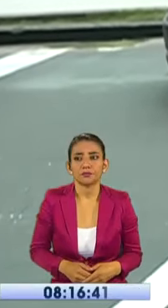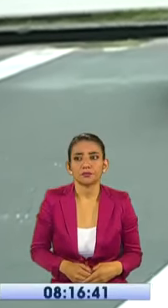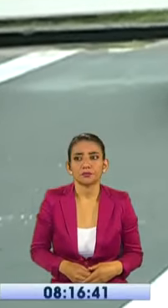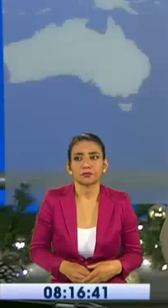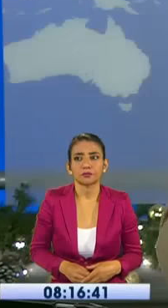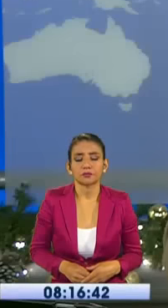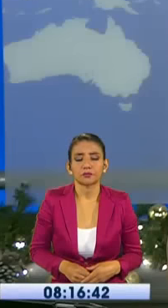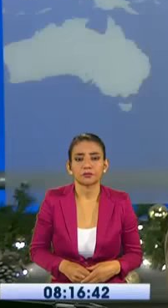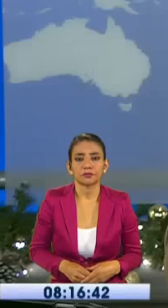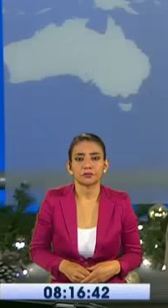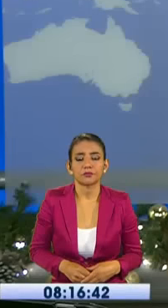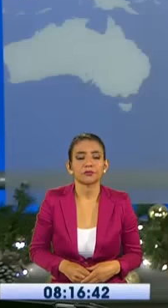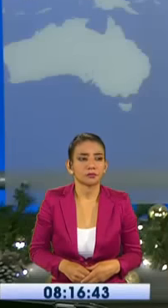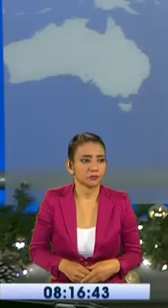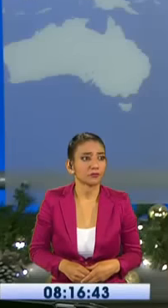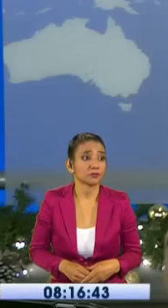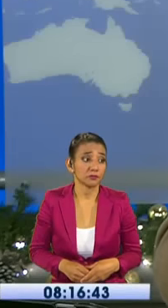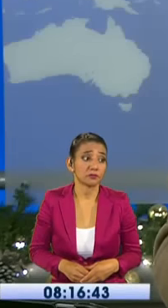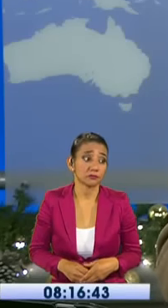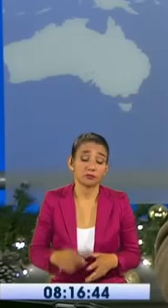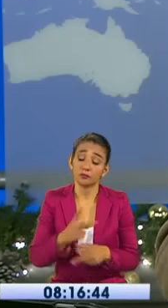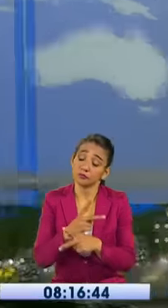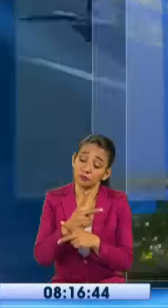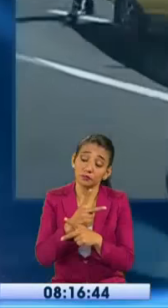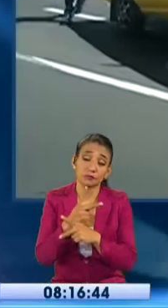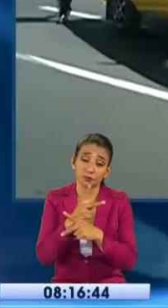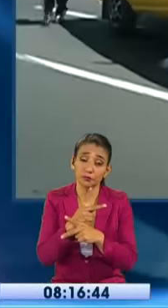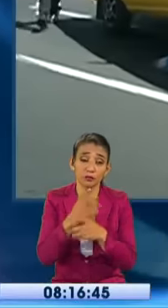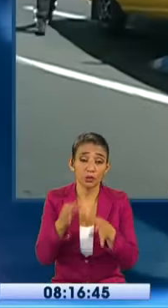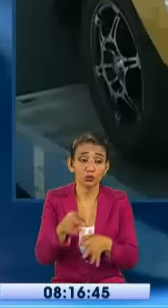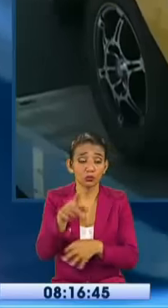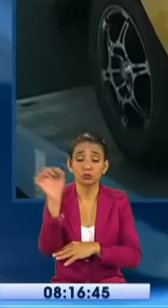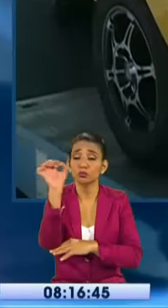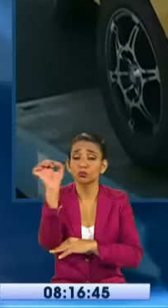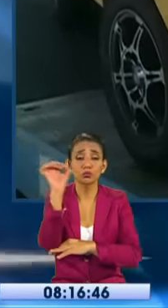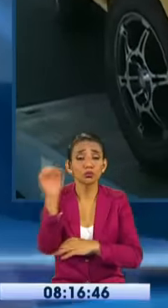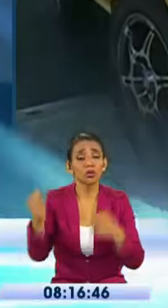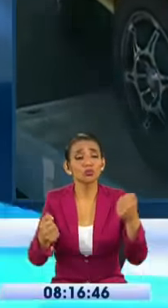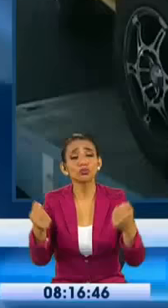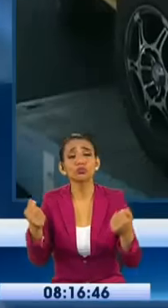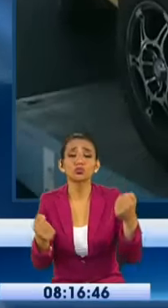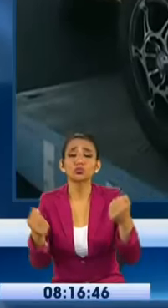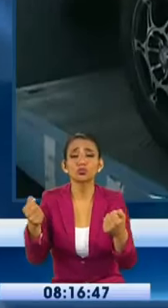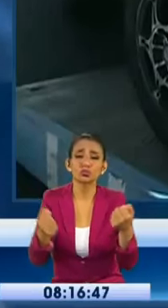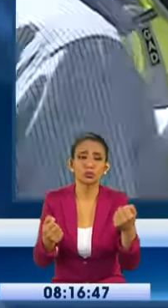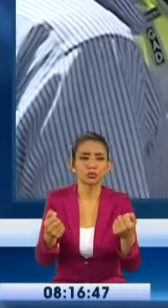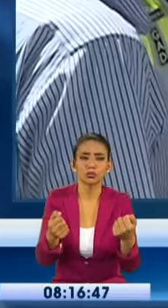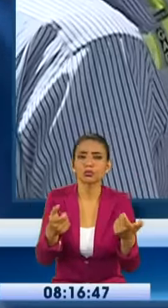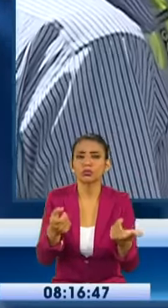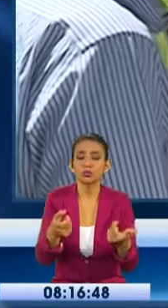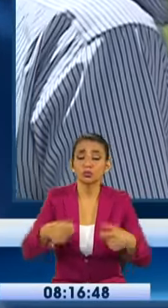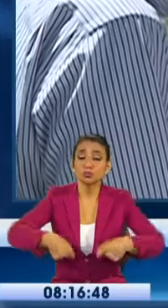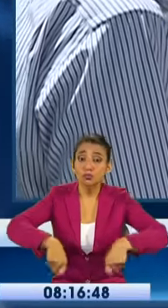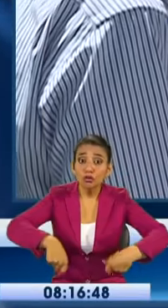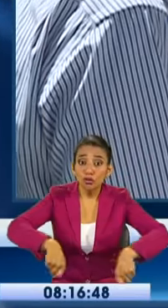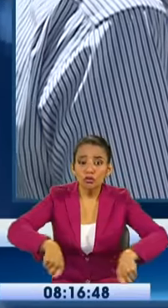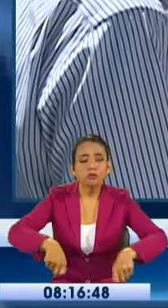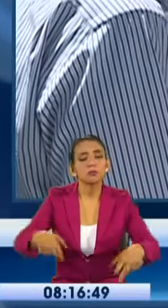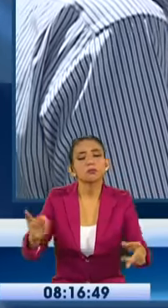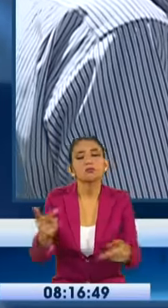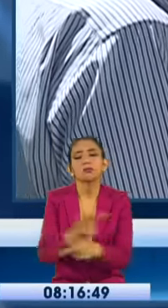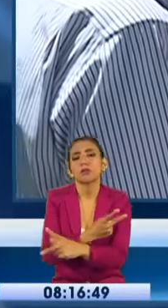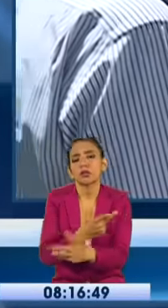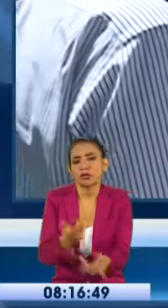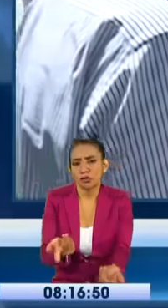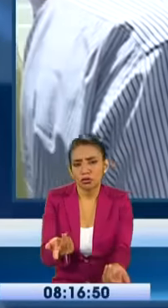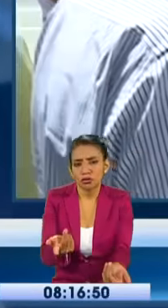Valareso. Hay que tener prudencia, vecinos y amigos, a la hora de conducir, más aún si uno está en las famosas motocicletas. Y digo